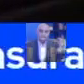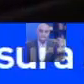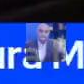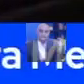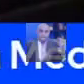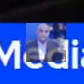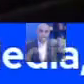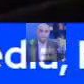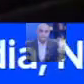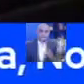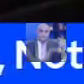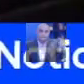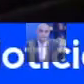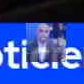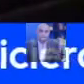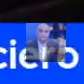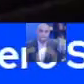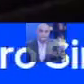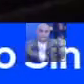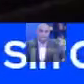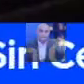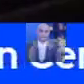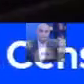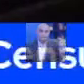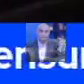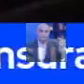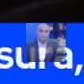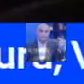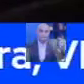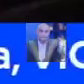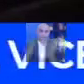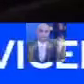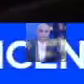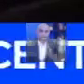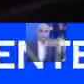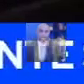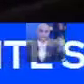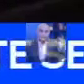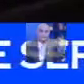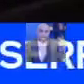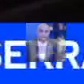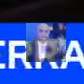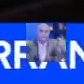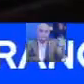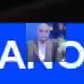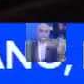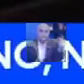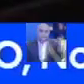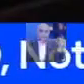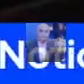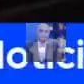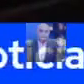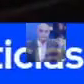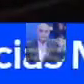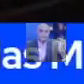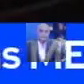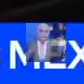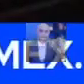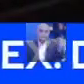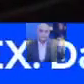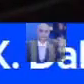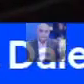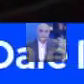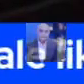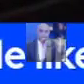cumpliendo con su palabra de no hacer tratos con gobiernos autócratas, déspotas, tiranos, patatín, patata. Entonces,